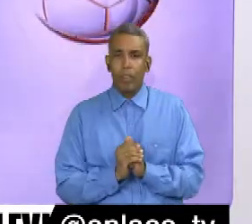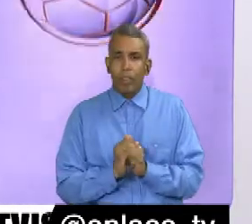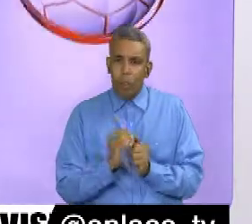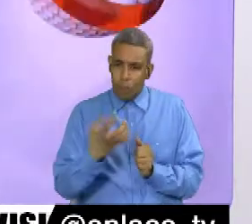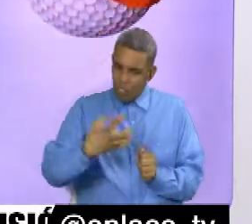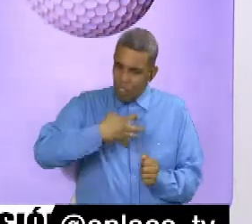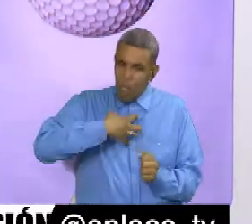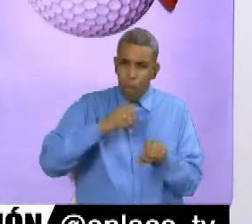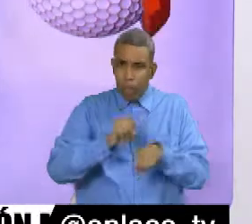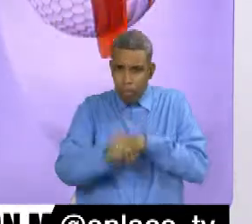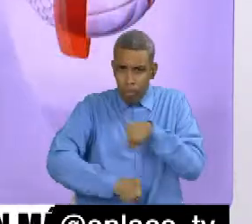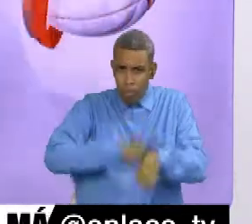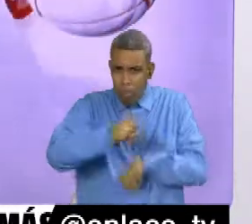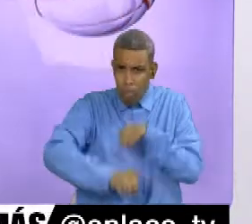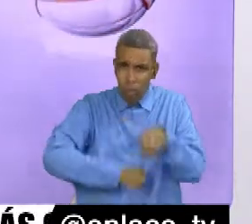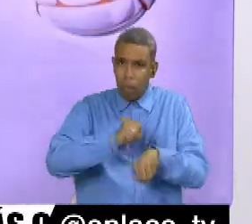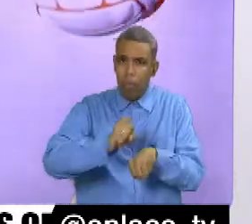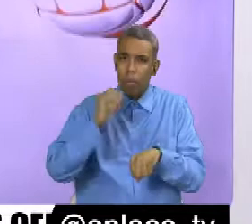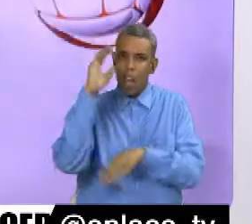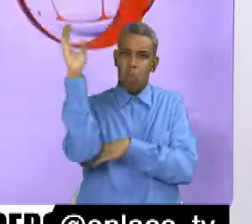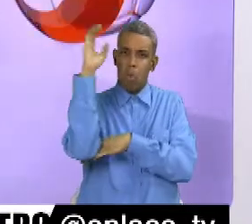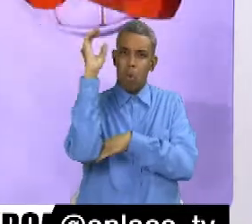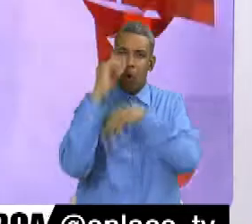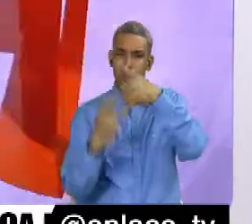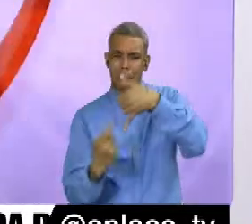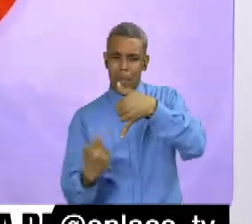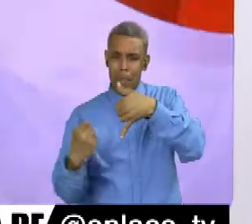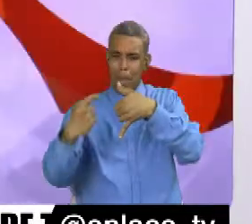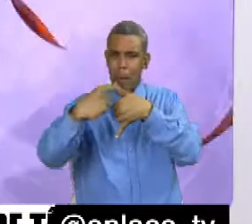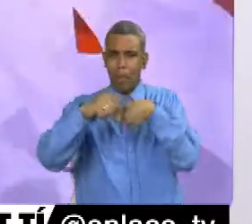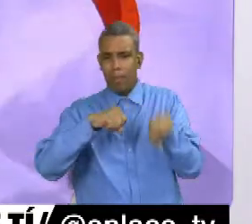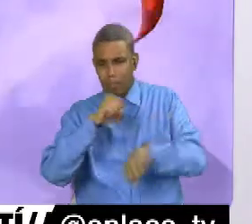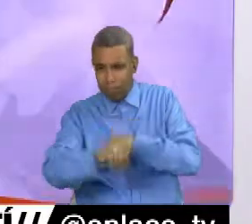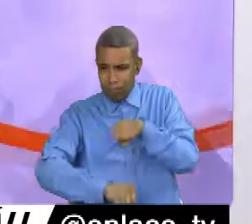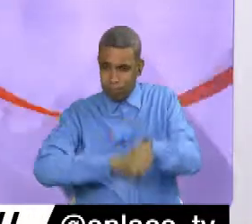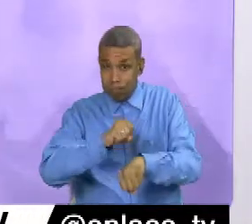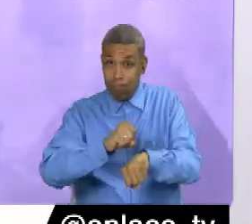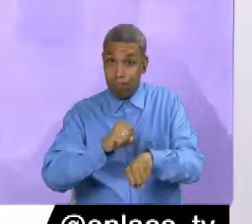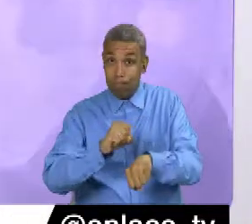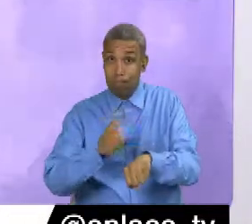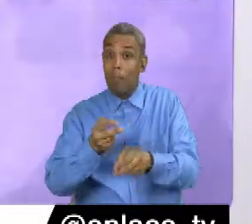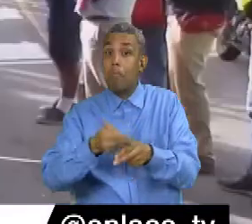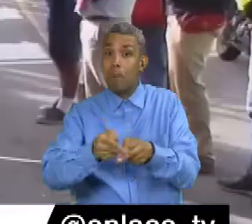Bermeja luego de varios años de ausencia. Usted podrá disfrutar de esta carrera el próximo mes de agosto.